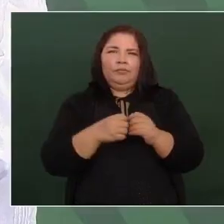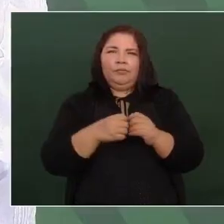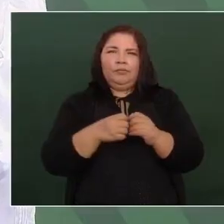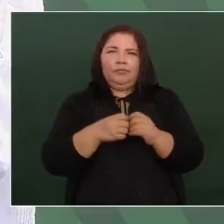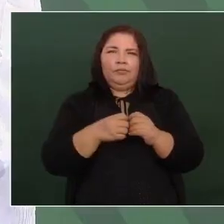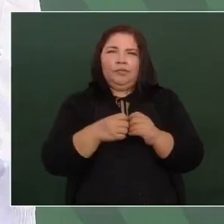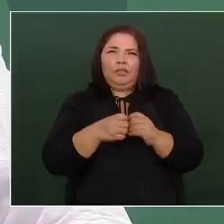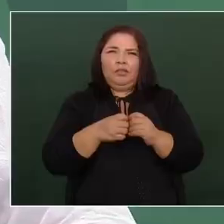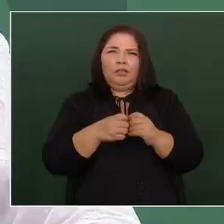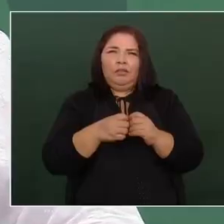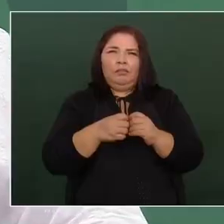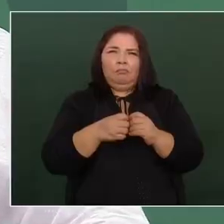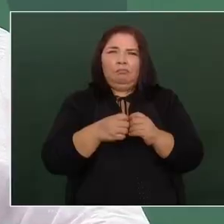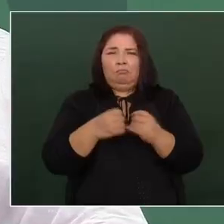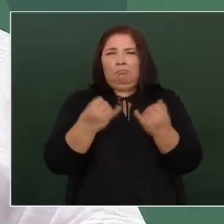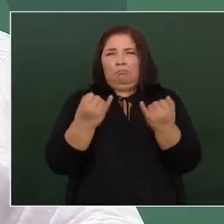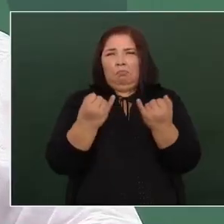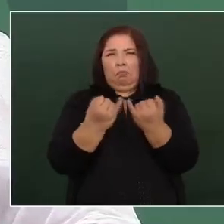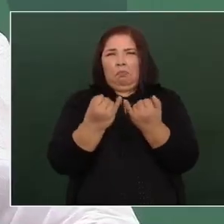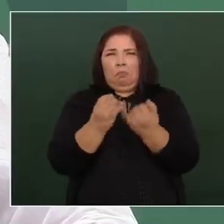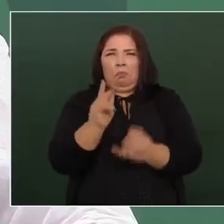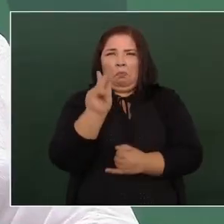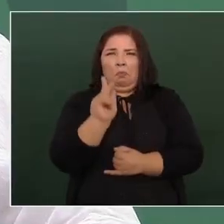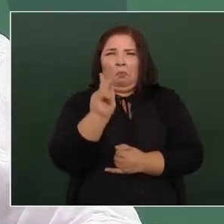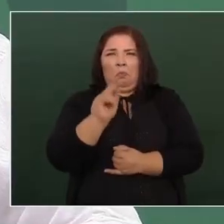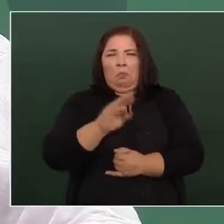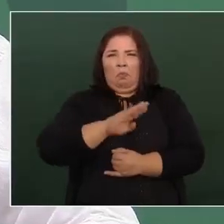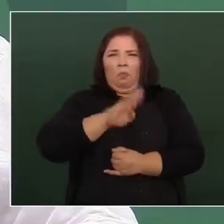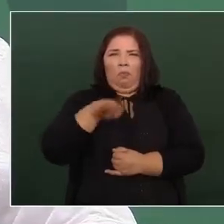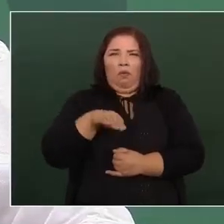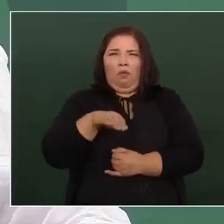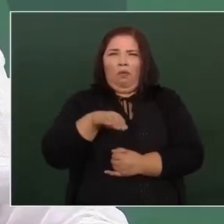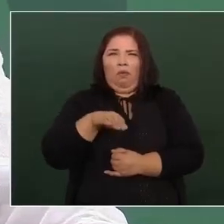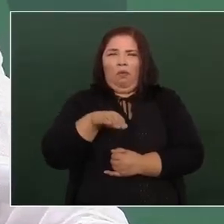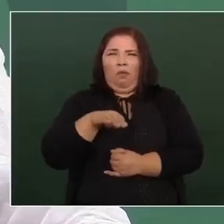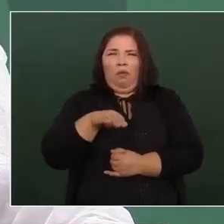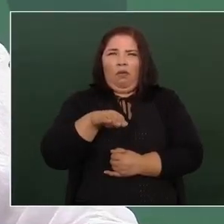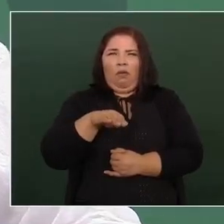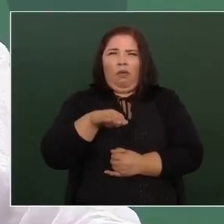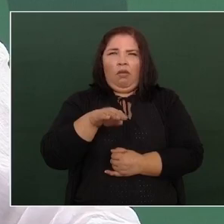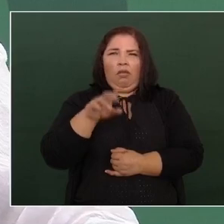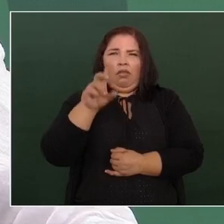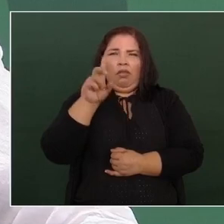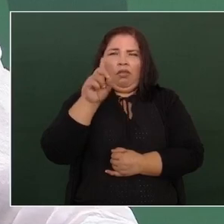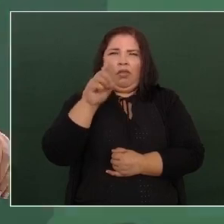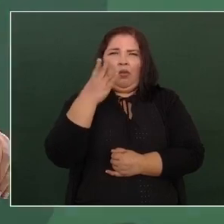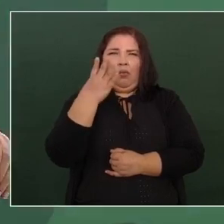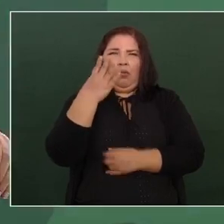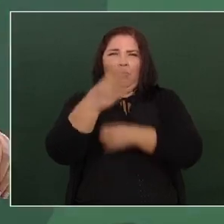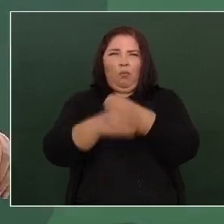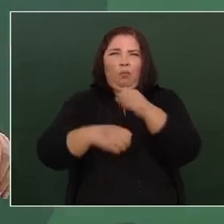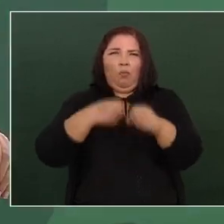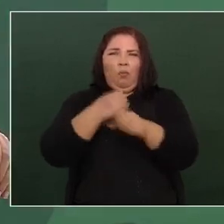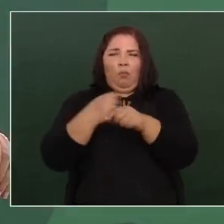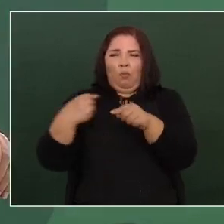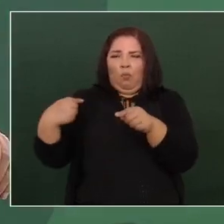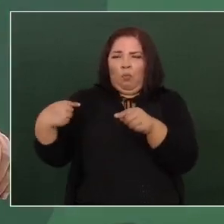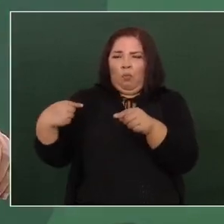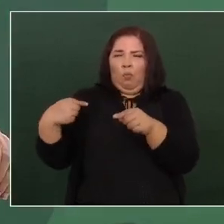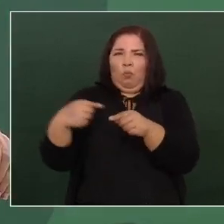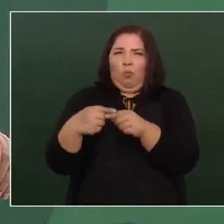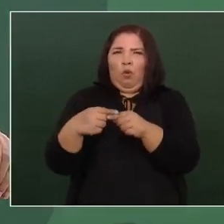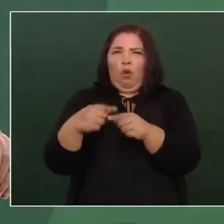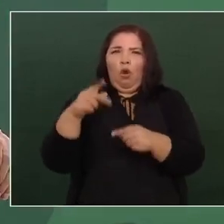eran como momias en los 34 años de dominio de Porfirio Díaz.